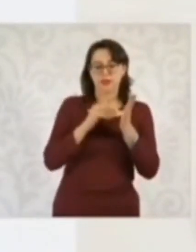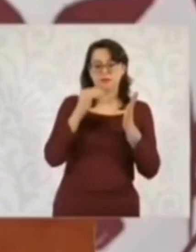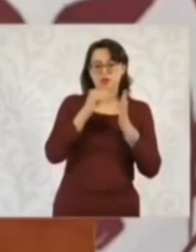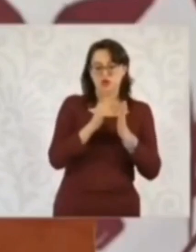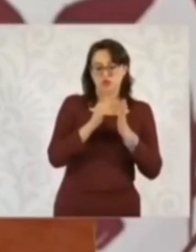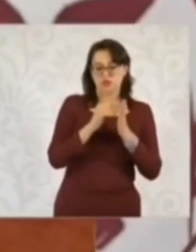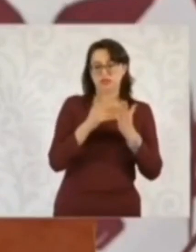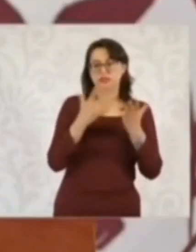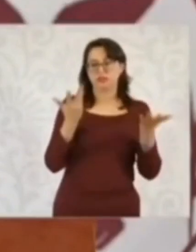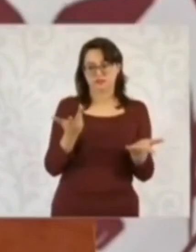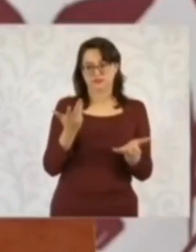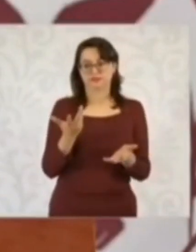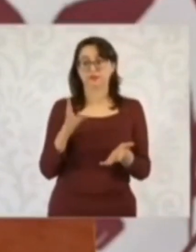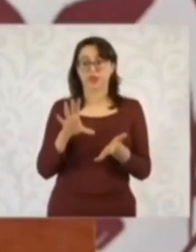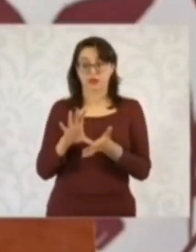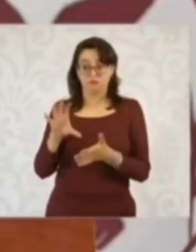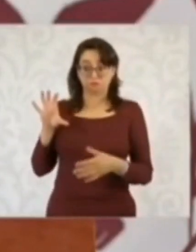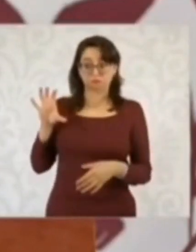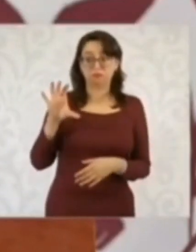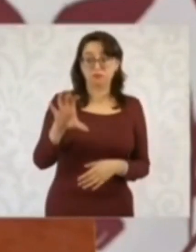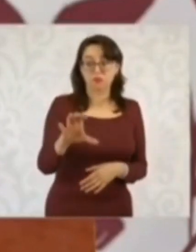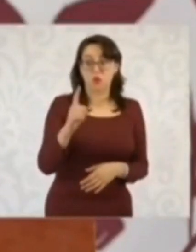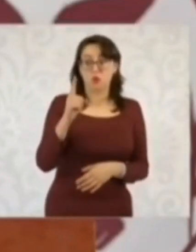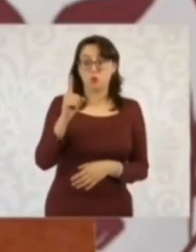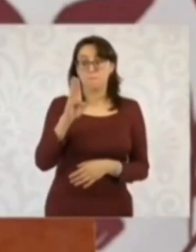son cerca de